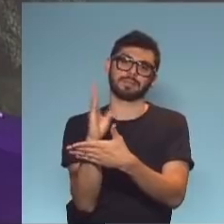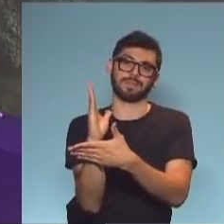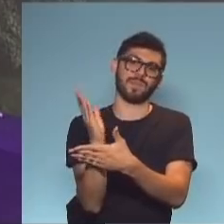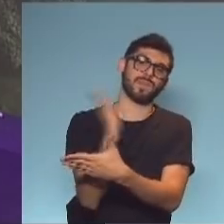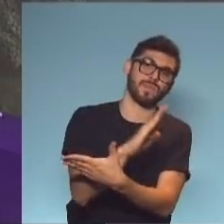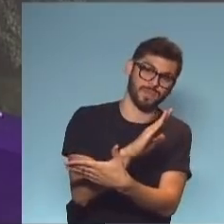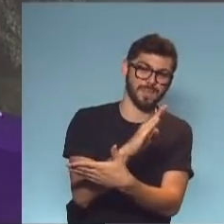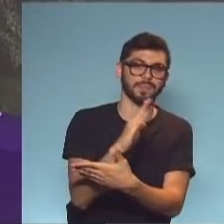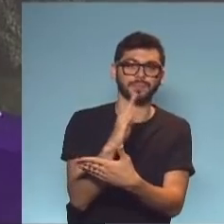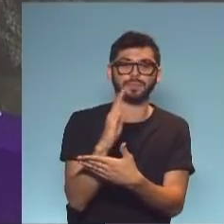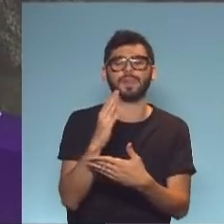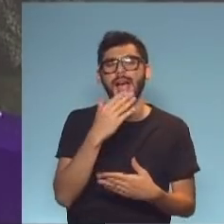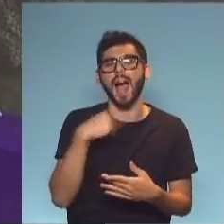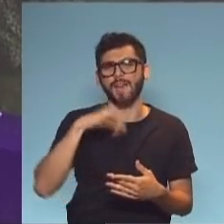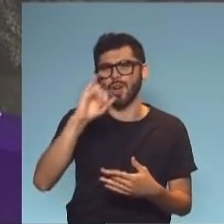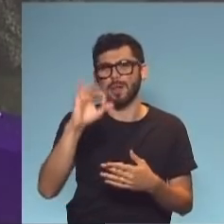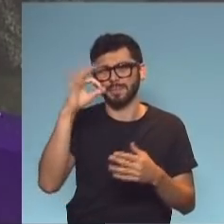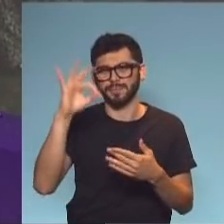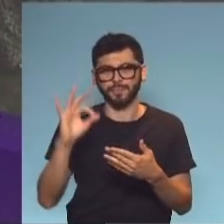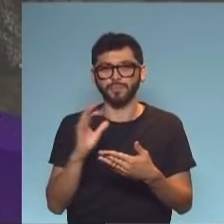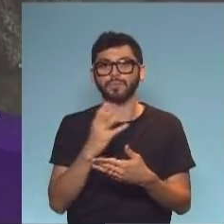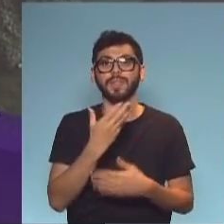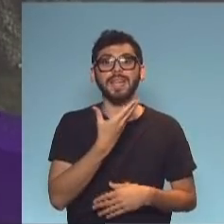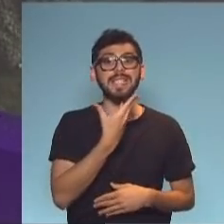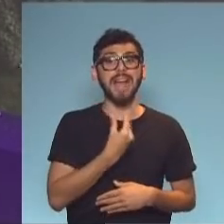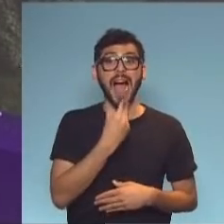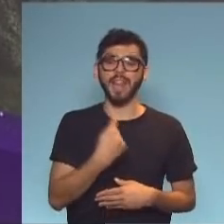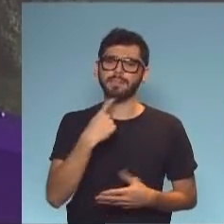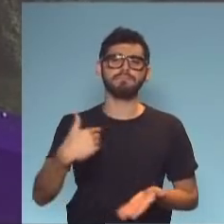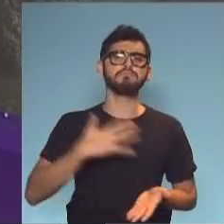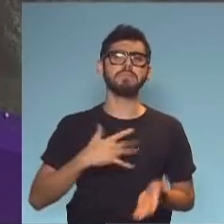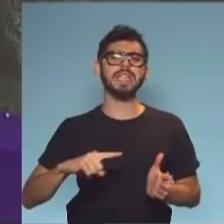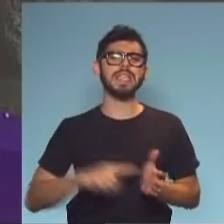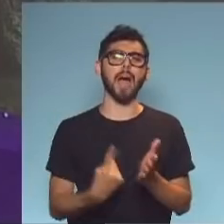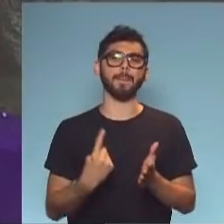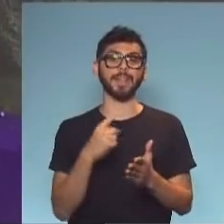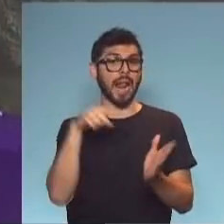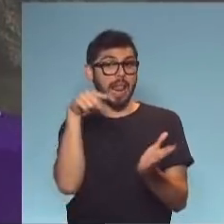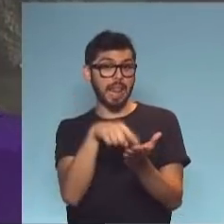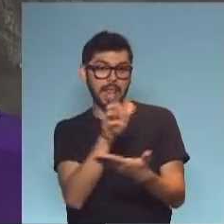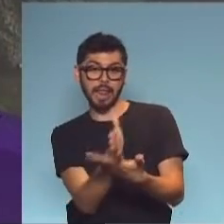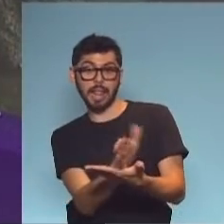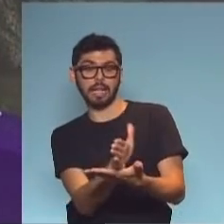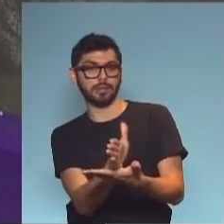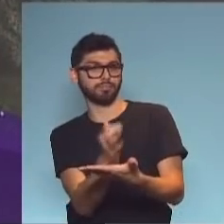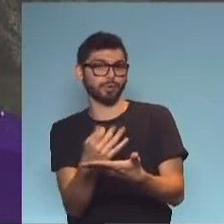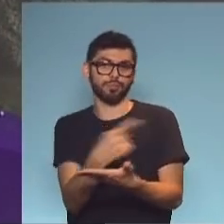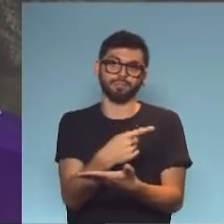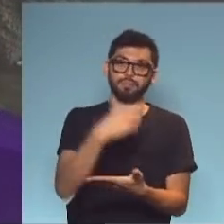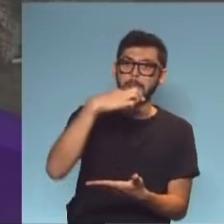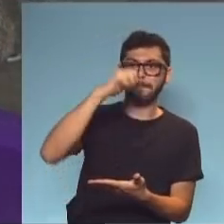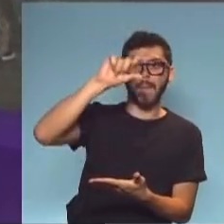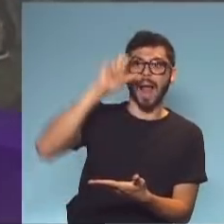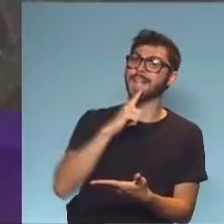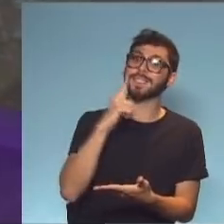a los datos, la reivindica como su capital, pero es un territorio en disputa entre palestinos e israelíes. Vamos a